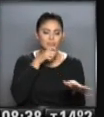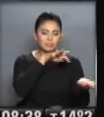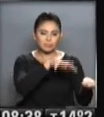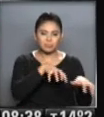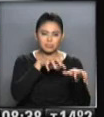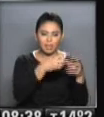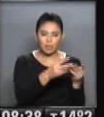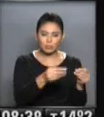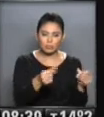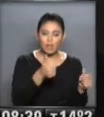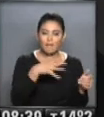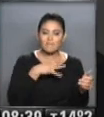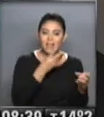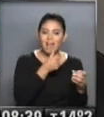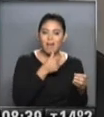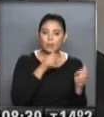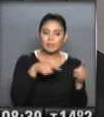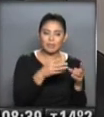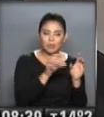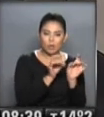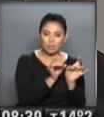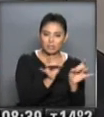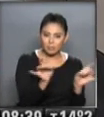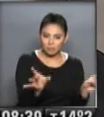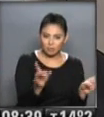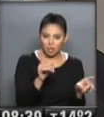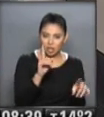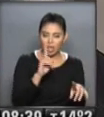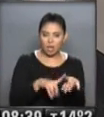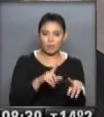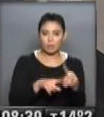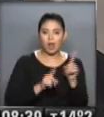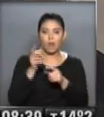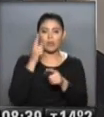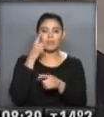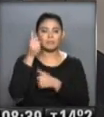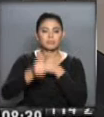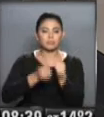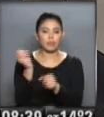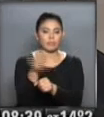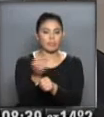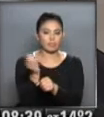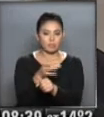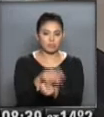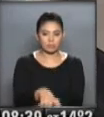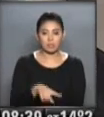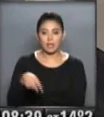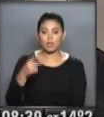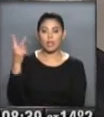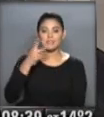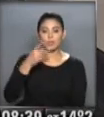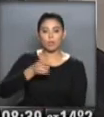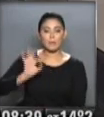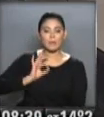porque el suelo tenía poca agua y estaba contaminada por los desechos de algunas industrias. Ellos ganaron el segundo premio en un concurso